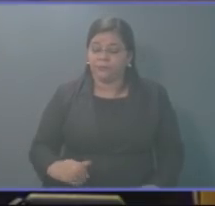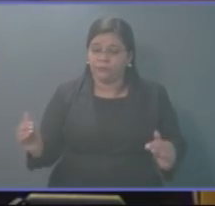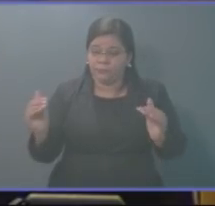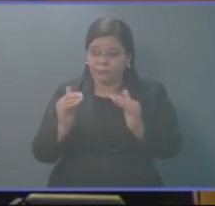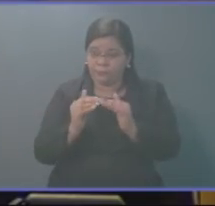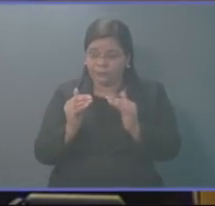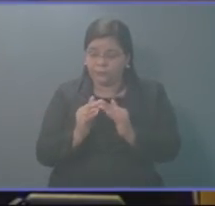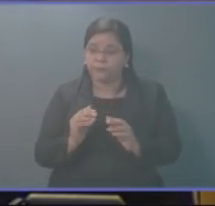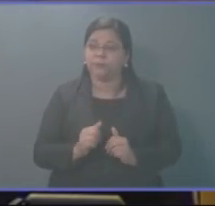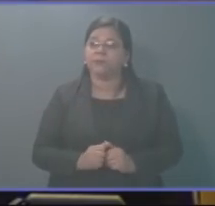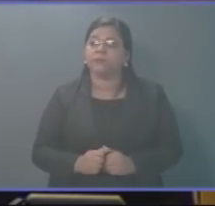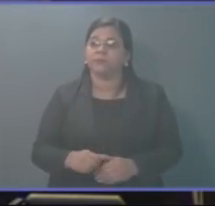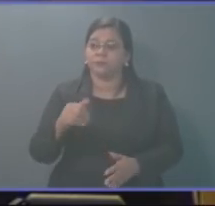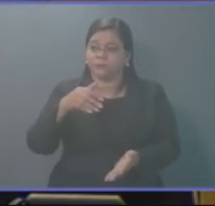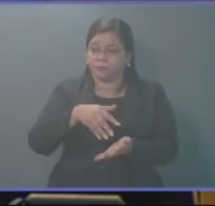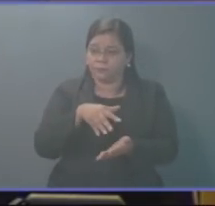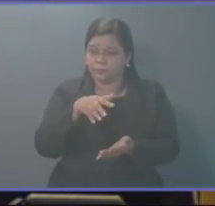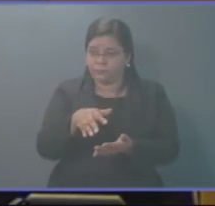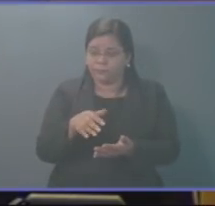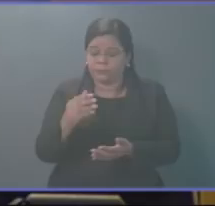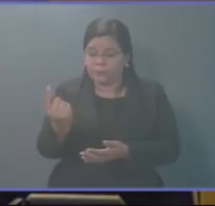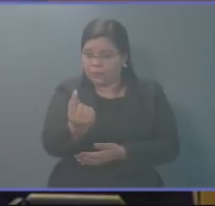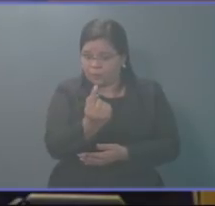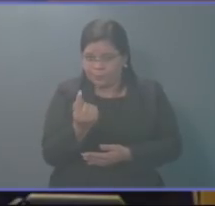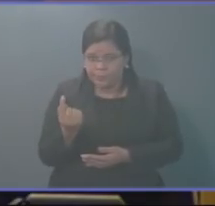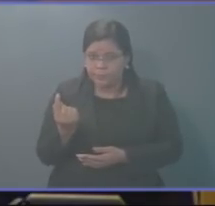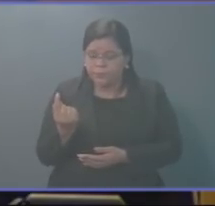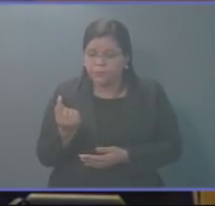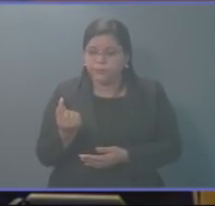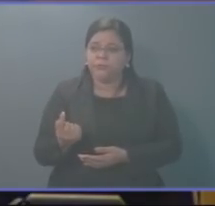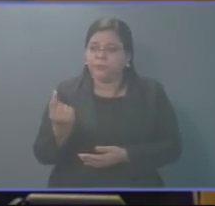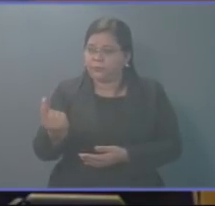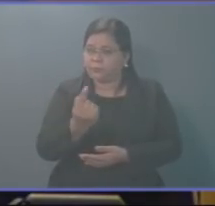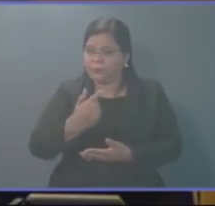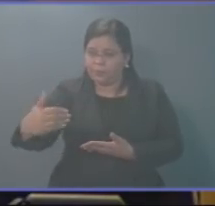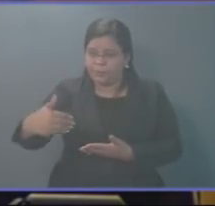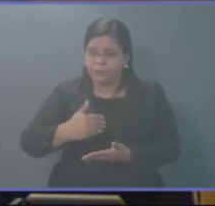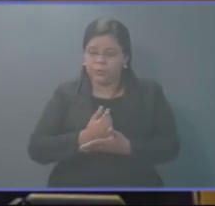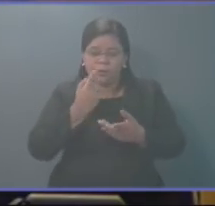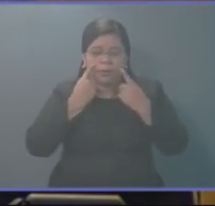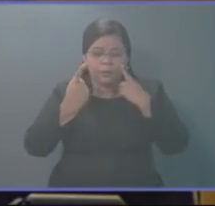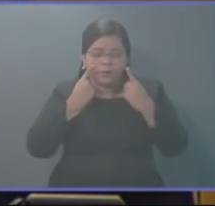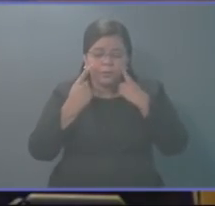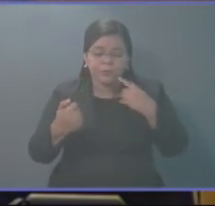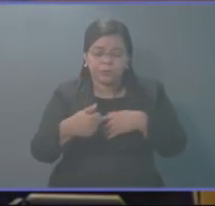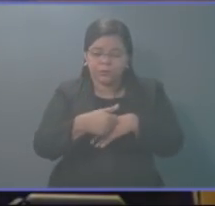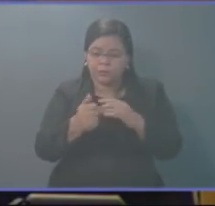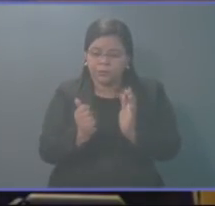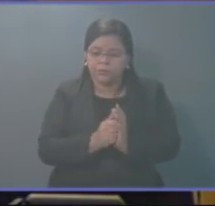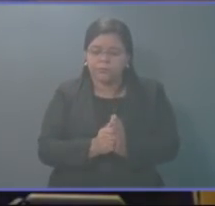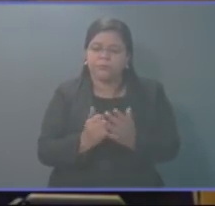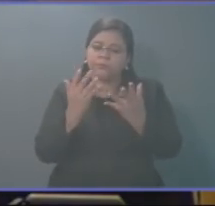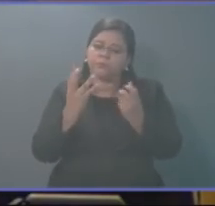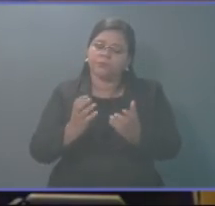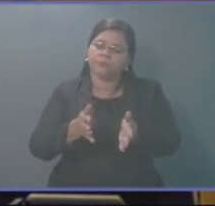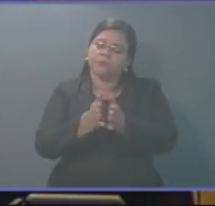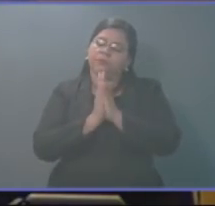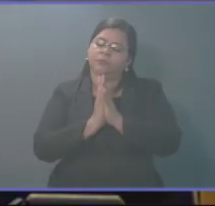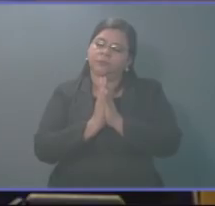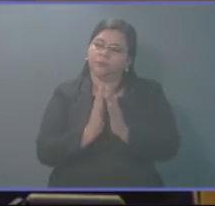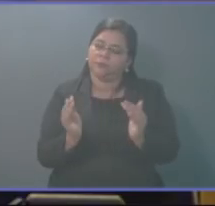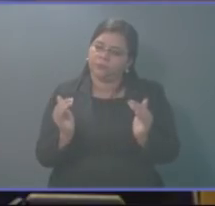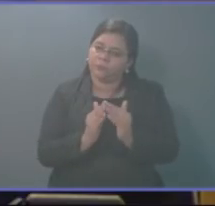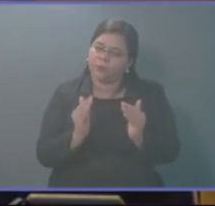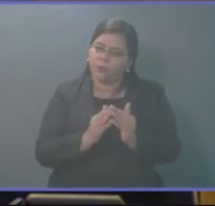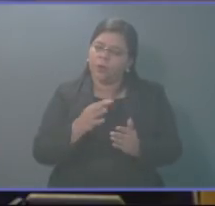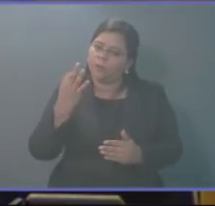Asimismo, al público que nos visita en este Salón Azul, también los exhorto a